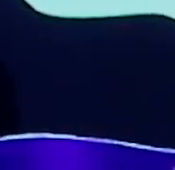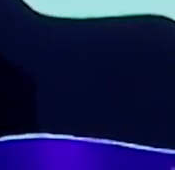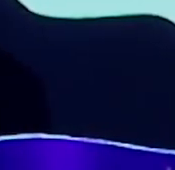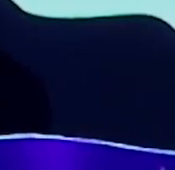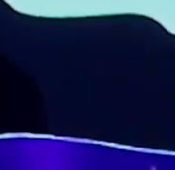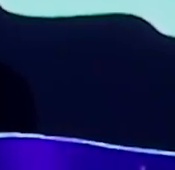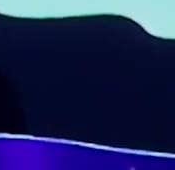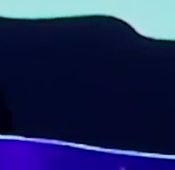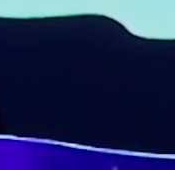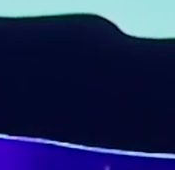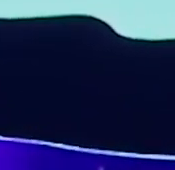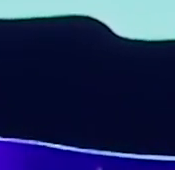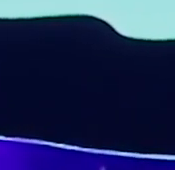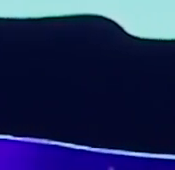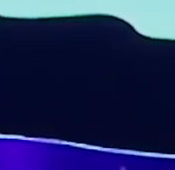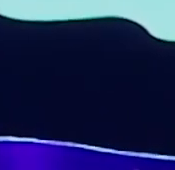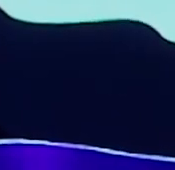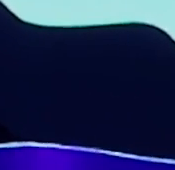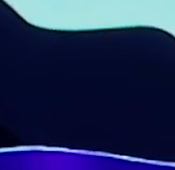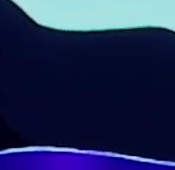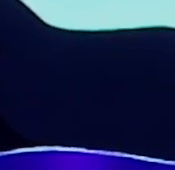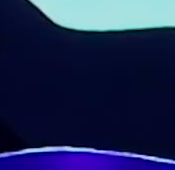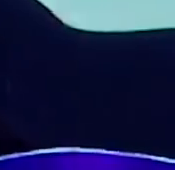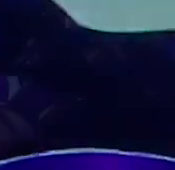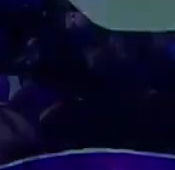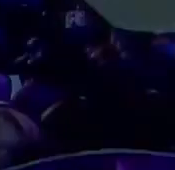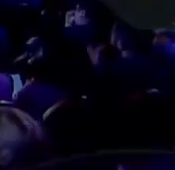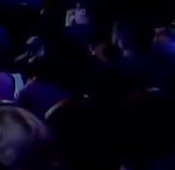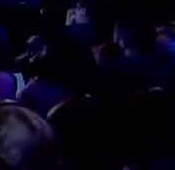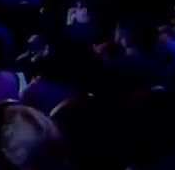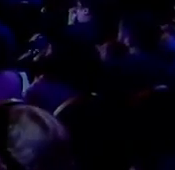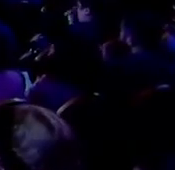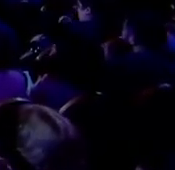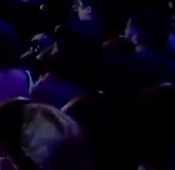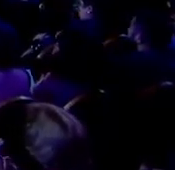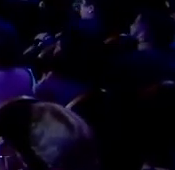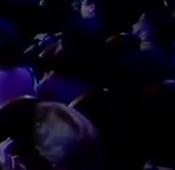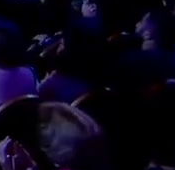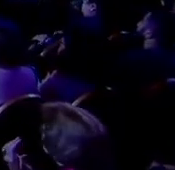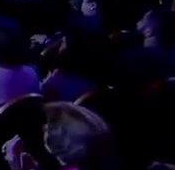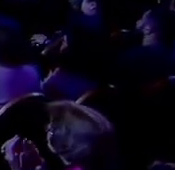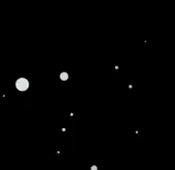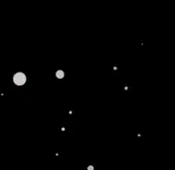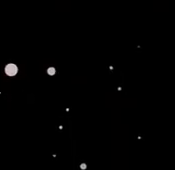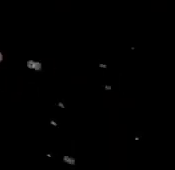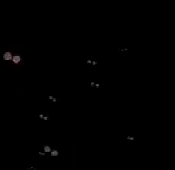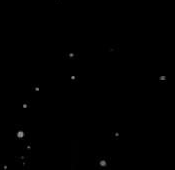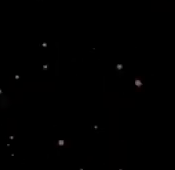Muchas gracias.